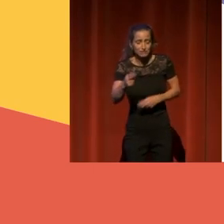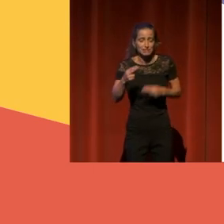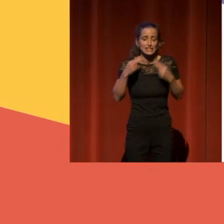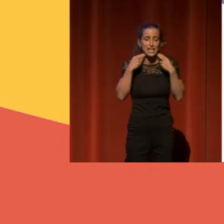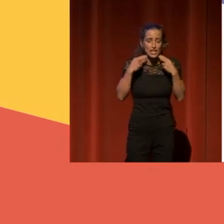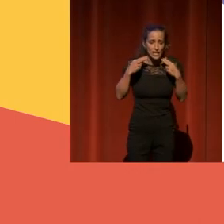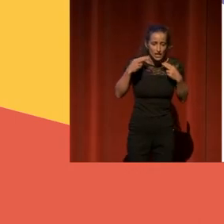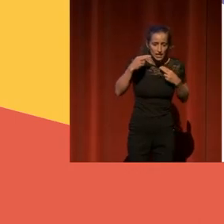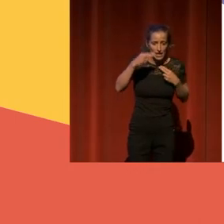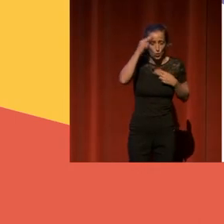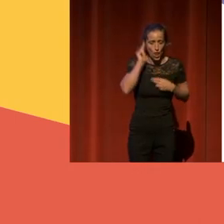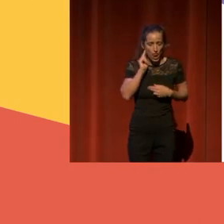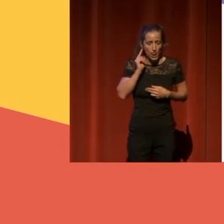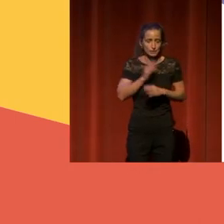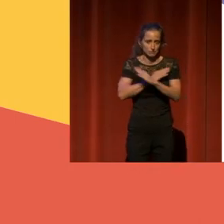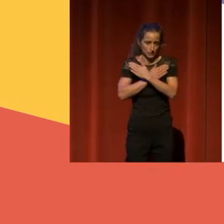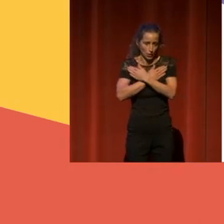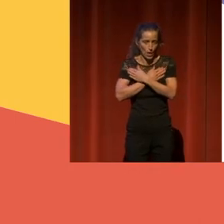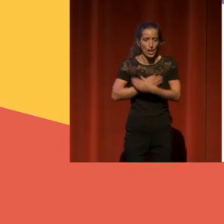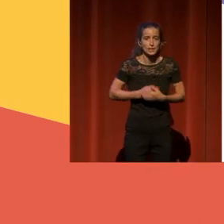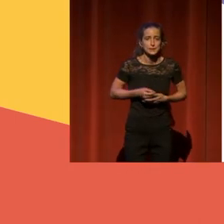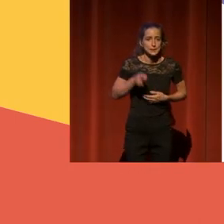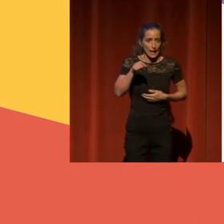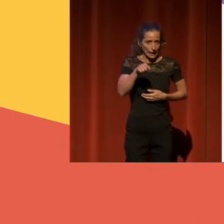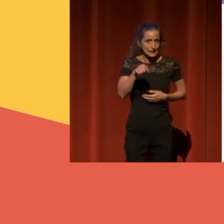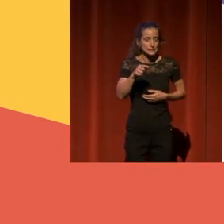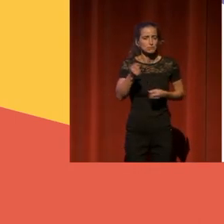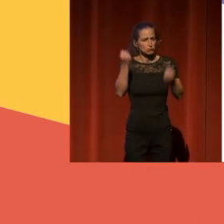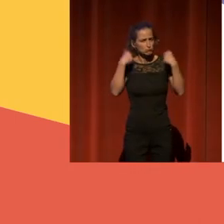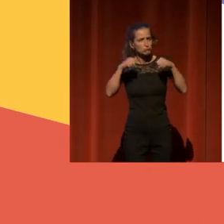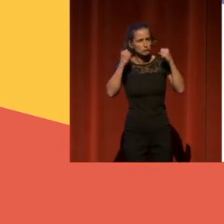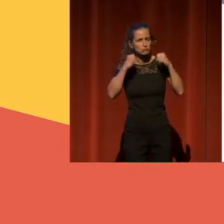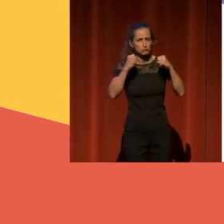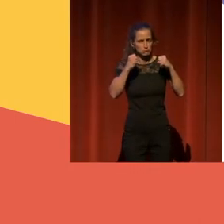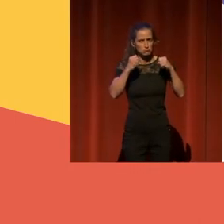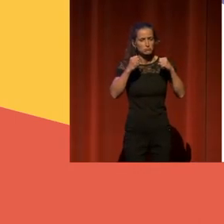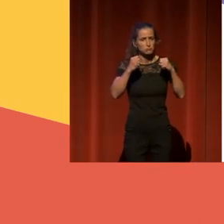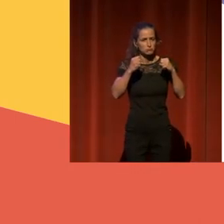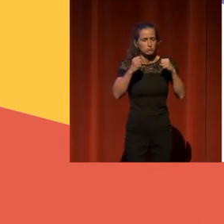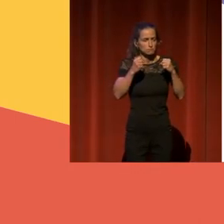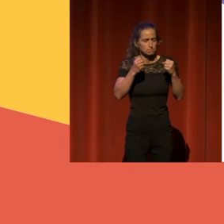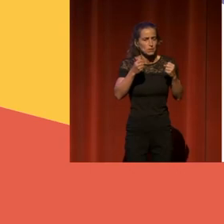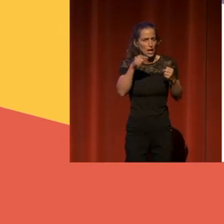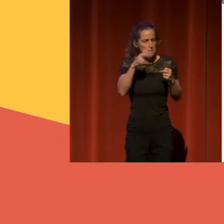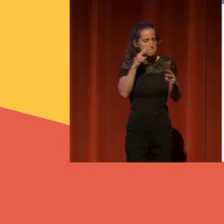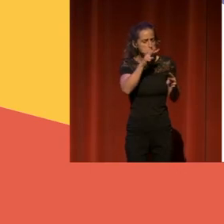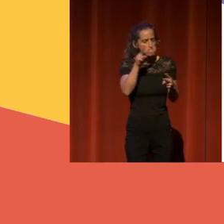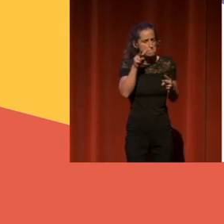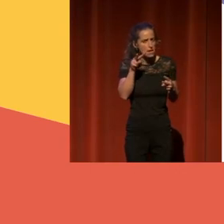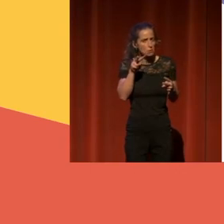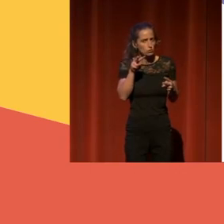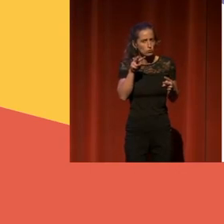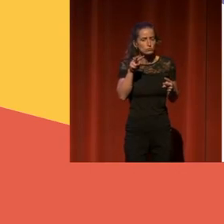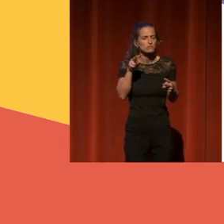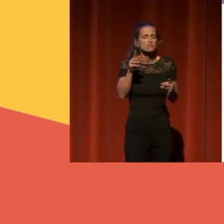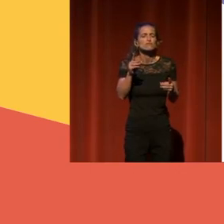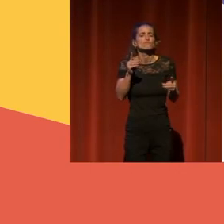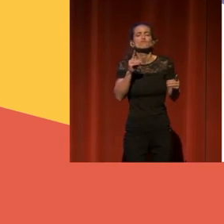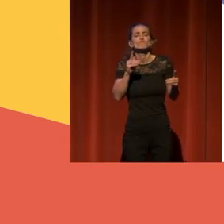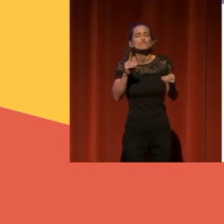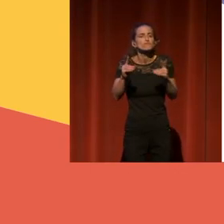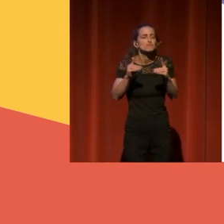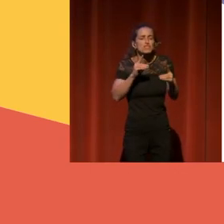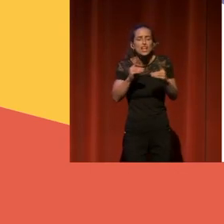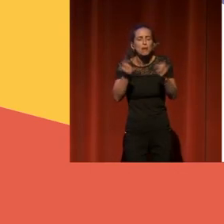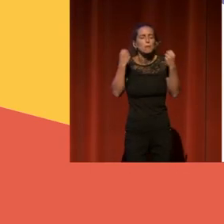trata de unas prácticas en las que nosotros lo que queríamos era, sobre todo, ver estas dinámicas de funcionamiento, ver